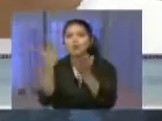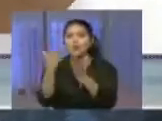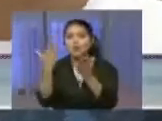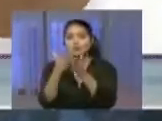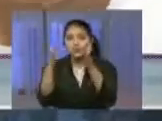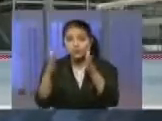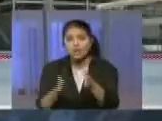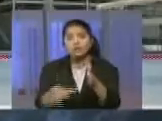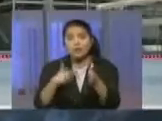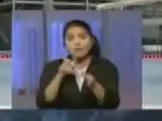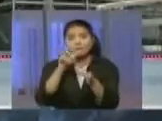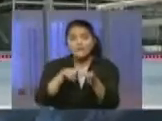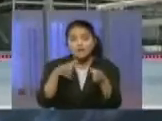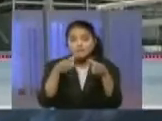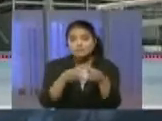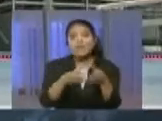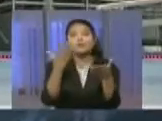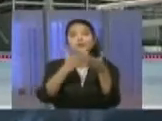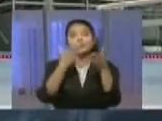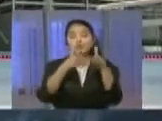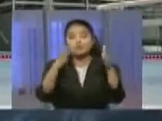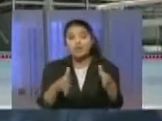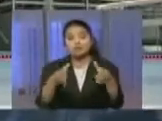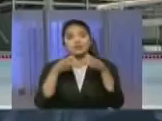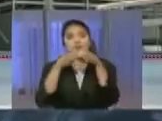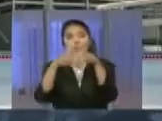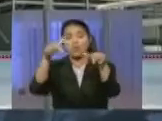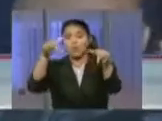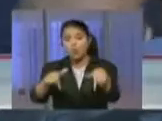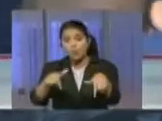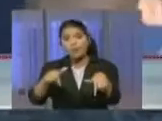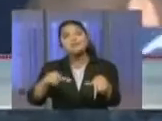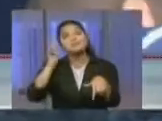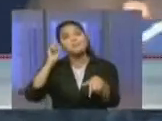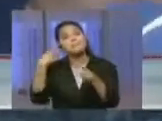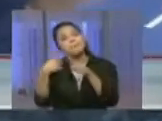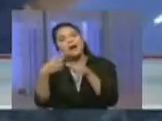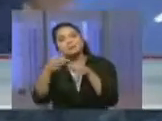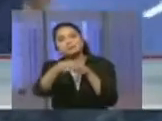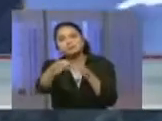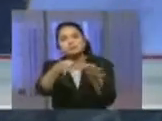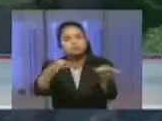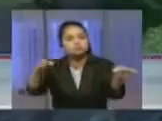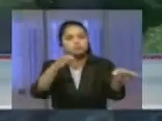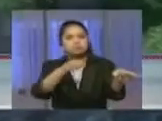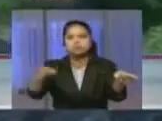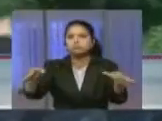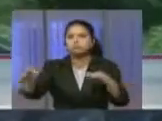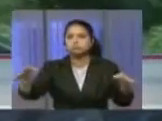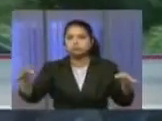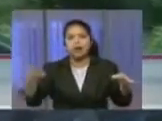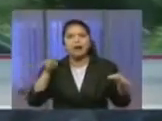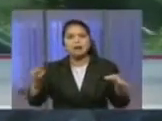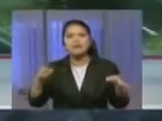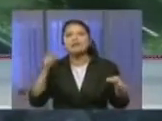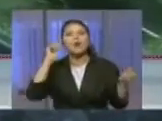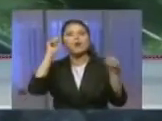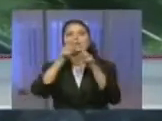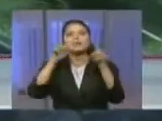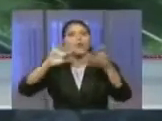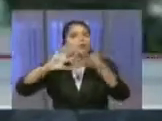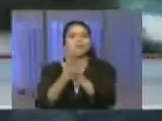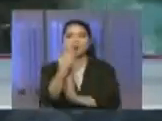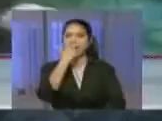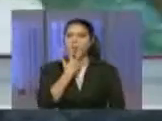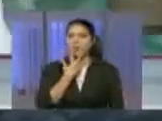incorporación de nuestros estudiantes a este gran movimiento y además de los núcleos que habla de la erradicación de la pobreza extrema nos los